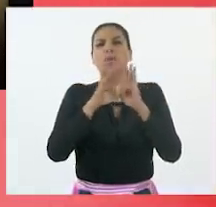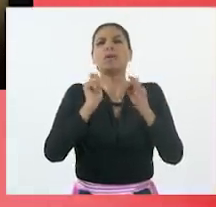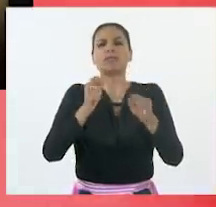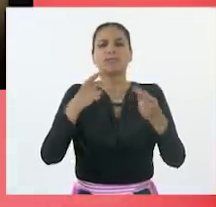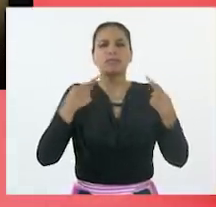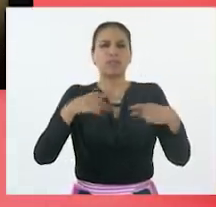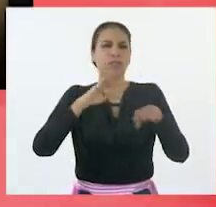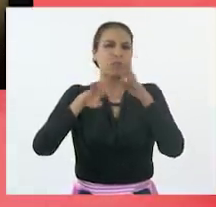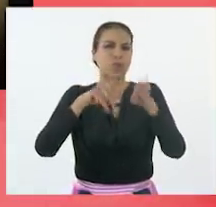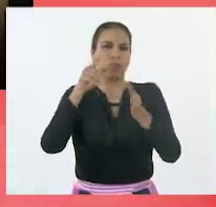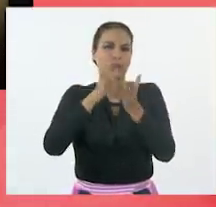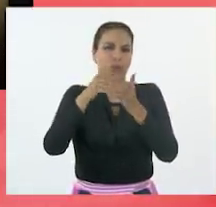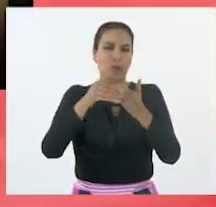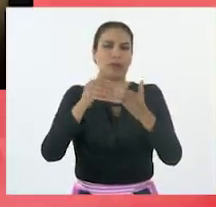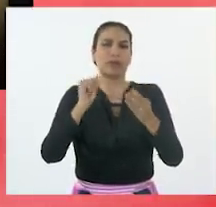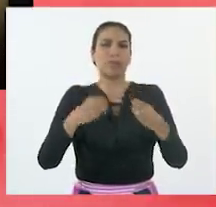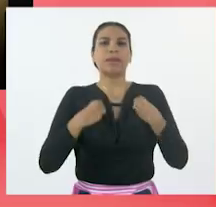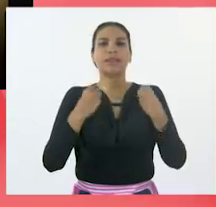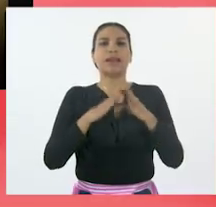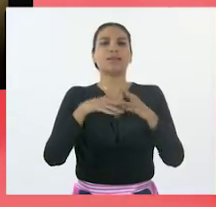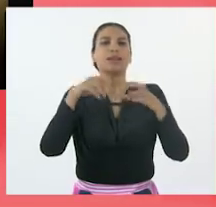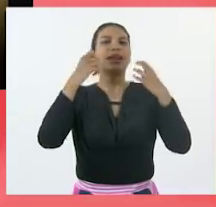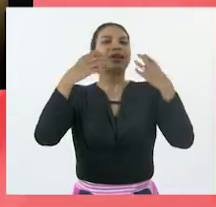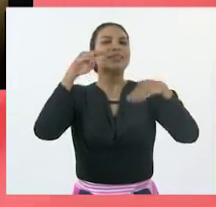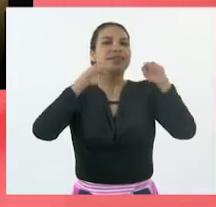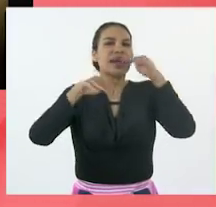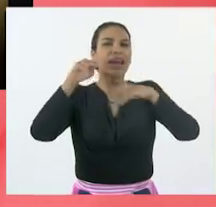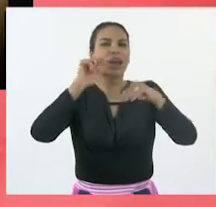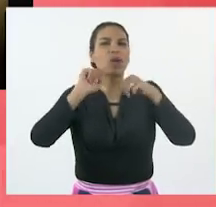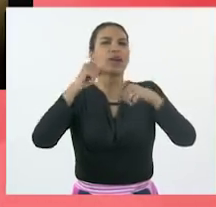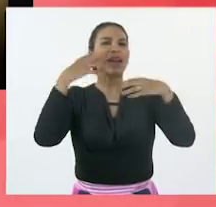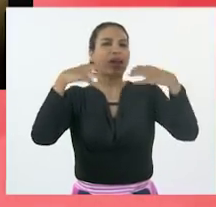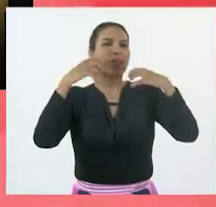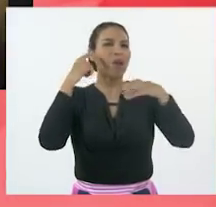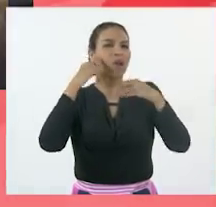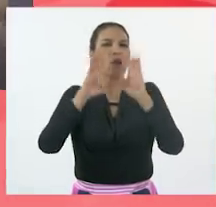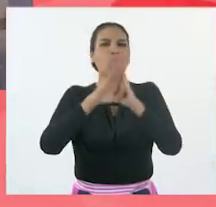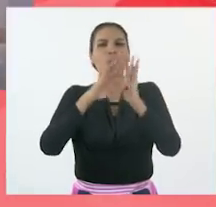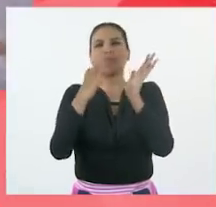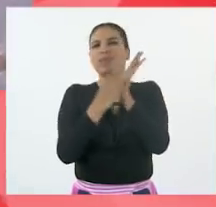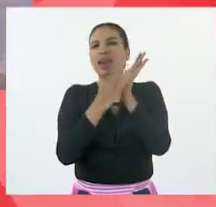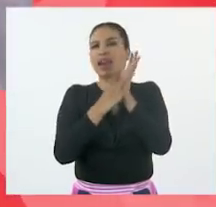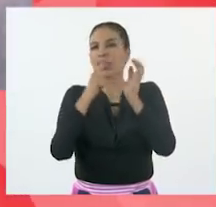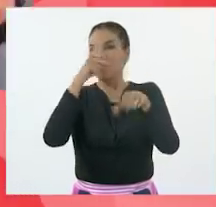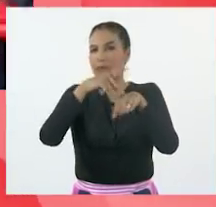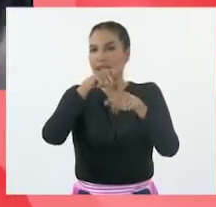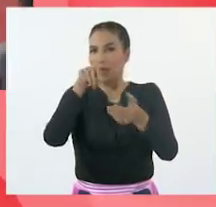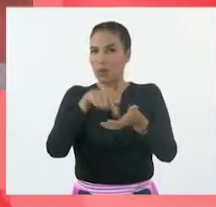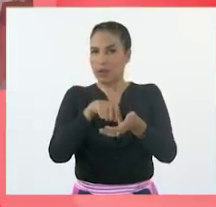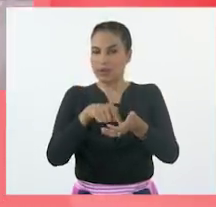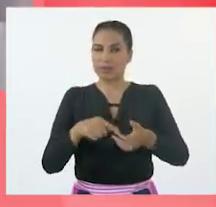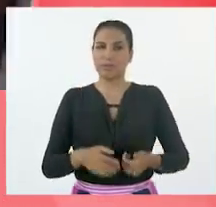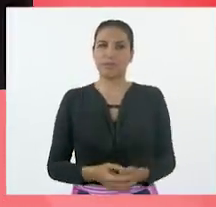de las Campanas obtiene su nombre por el sonido metálico que hacen las piedras en ese lugar.